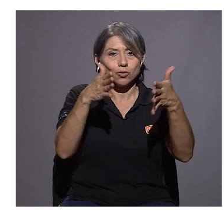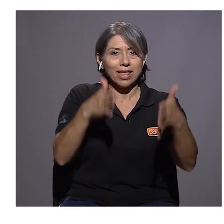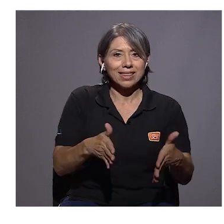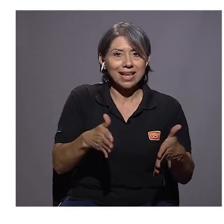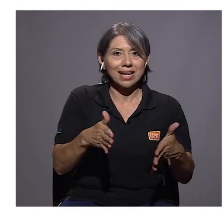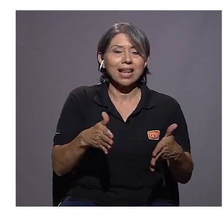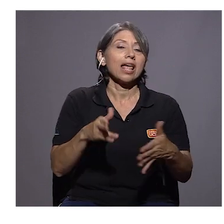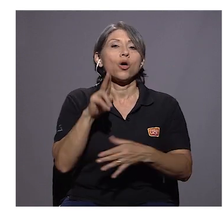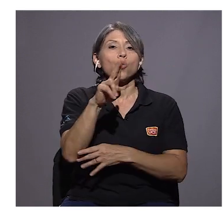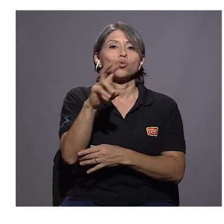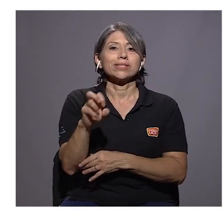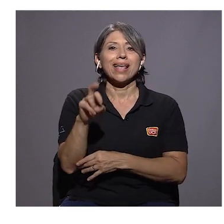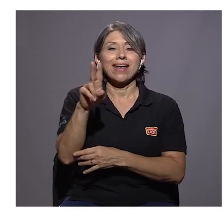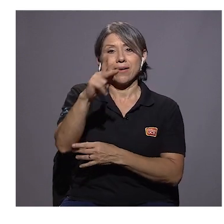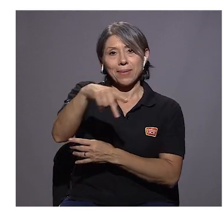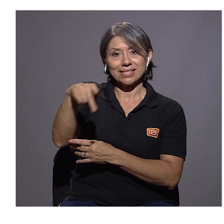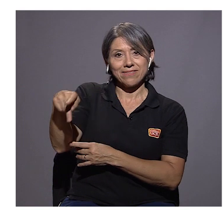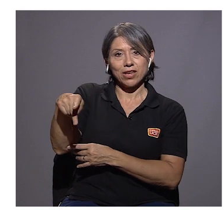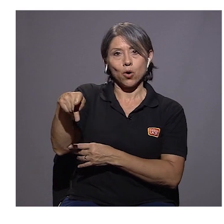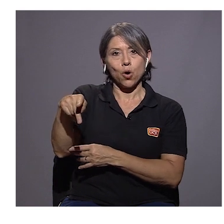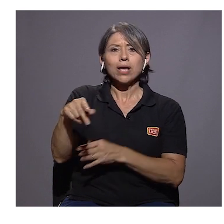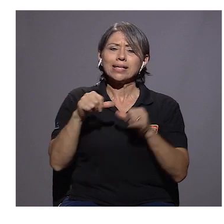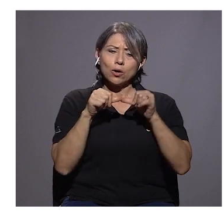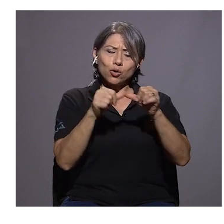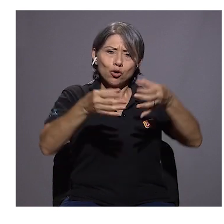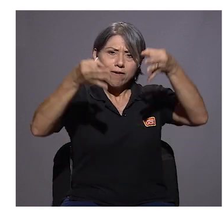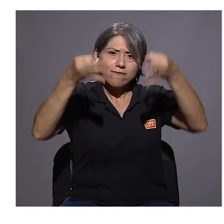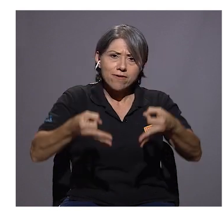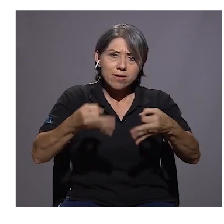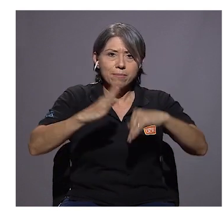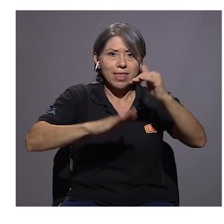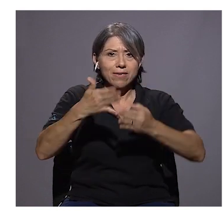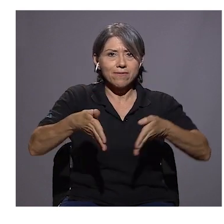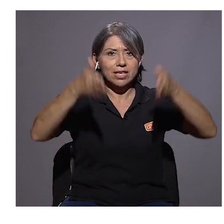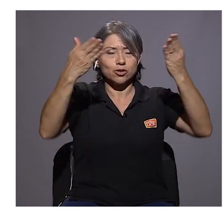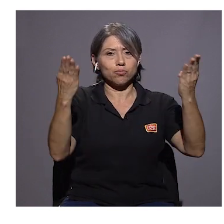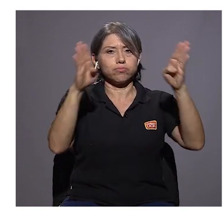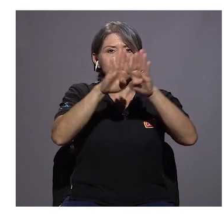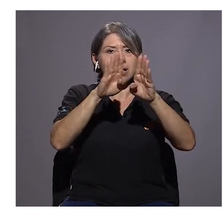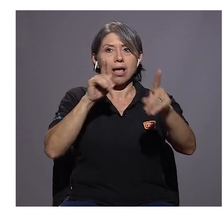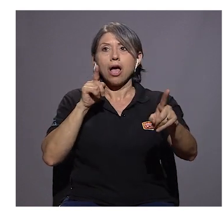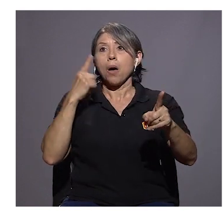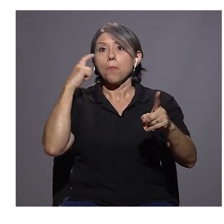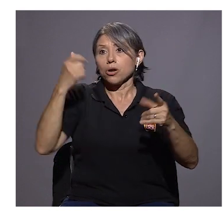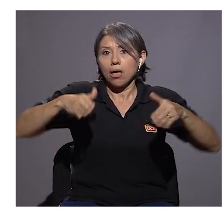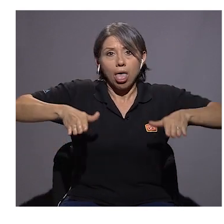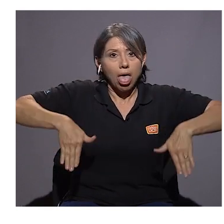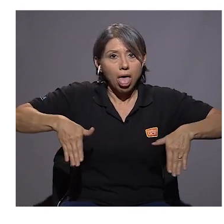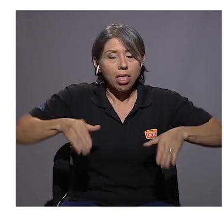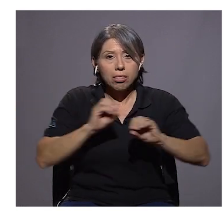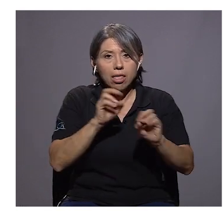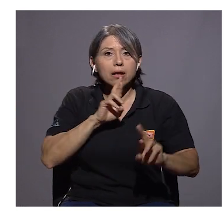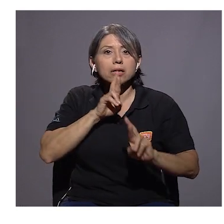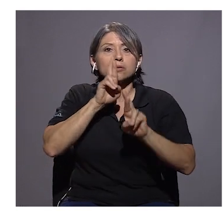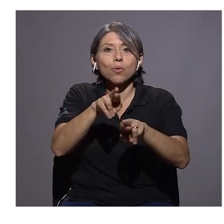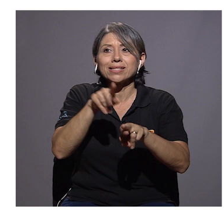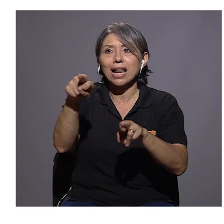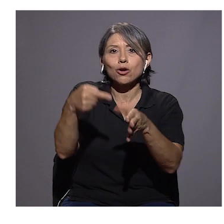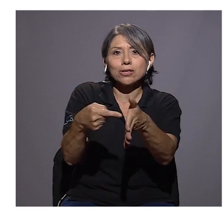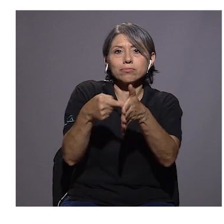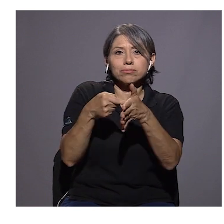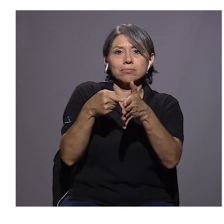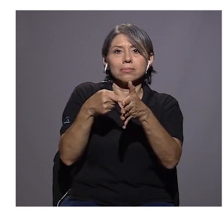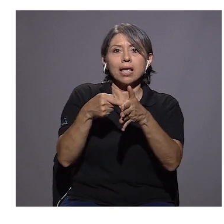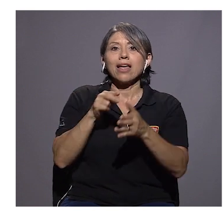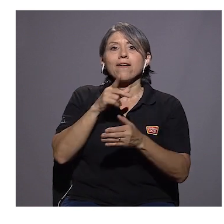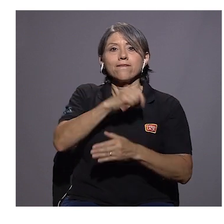El movimiento estudiantil en la sede de la UCR en el Pacífico se mantiene firme en la toma de edificios, en tanto no han recibido respuesta a sus solicitudes